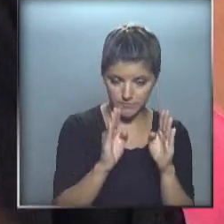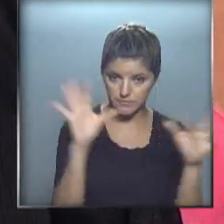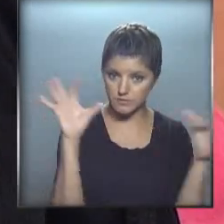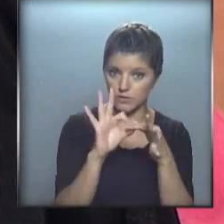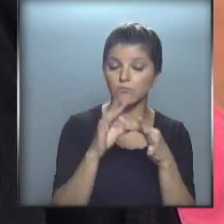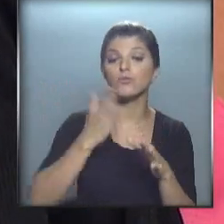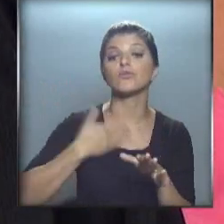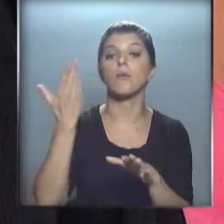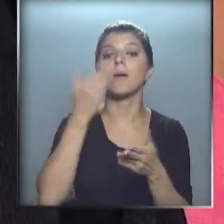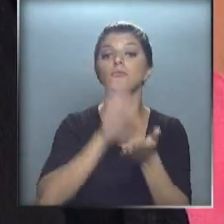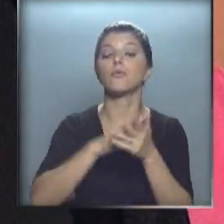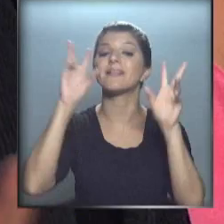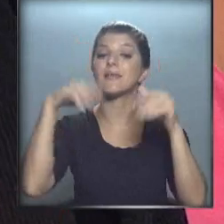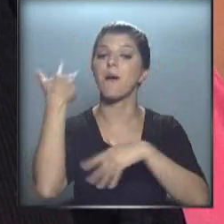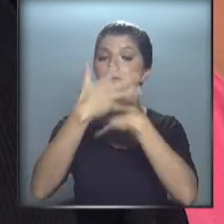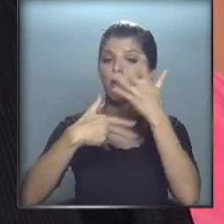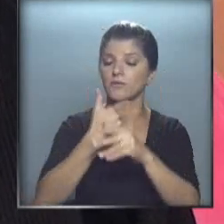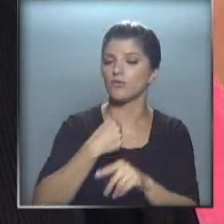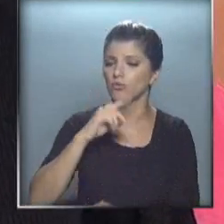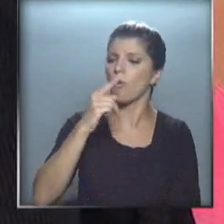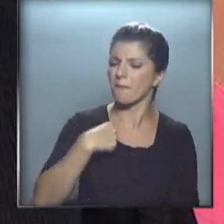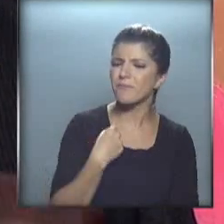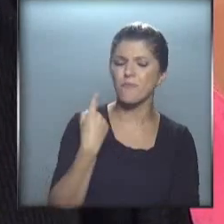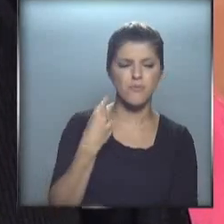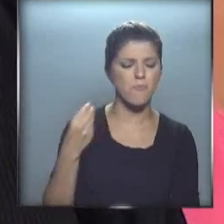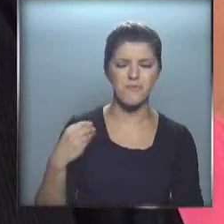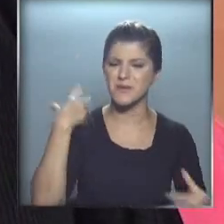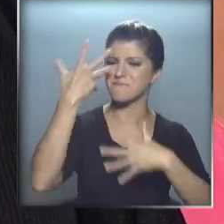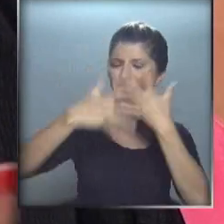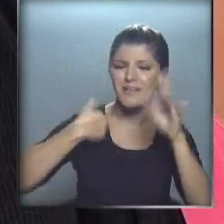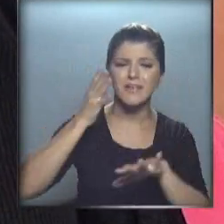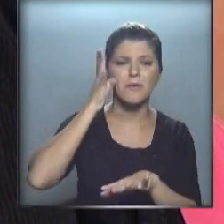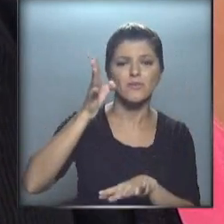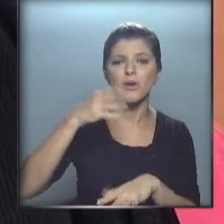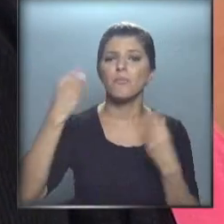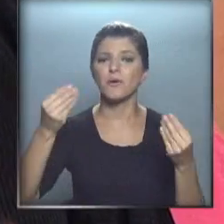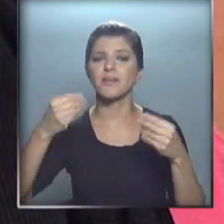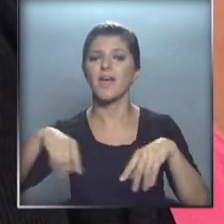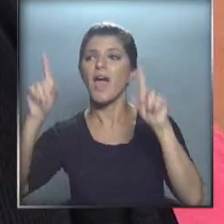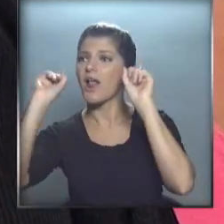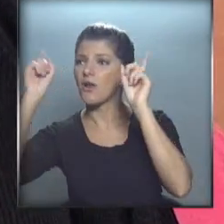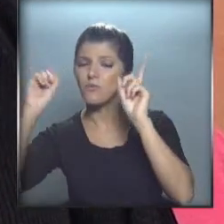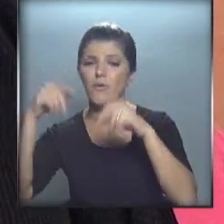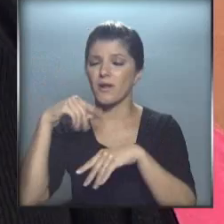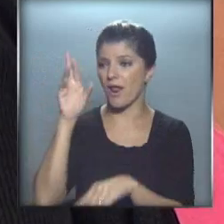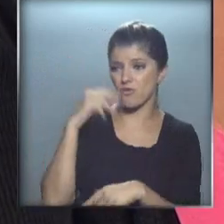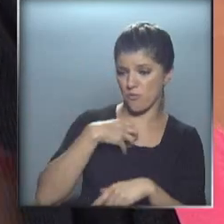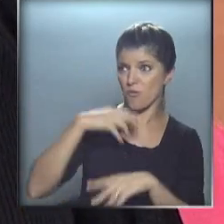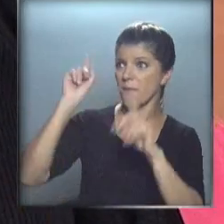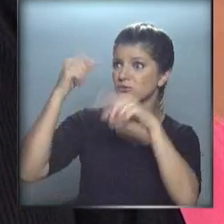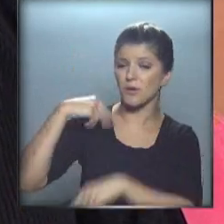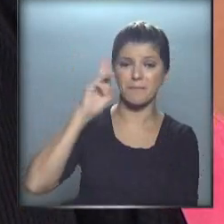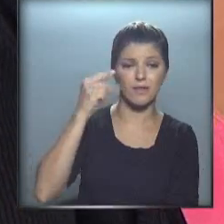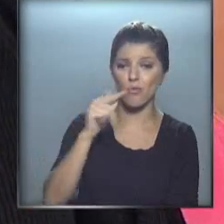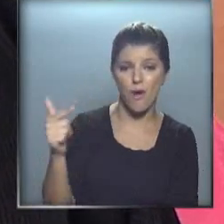el tema de la violencia y nos preguntamos por qué tanta violencia, por qué tanta desautorización de los alumnos, los profesores, por qué